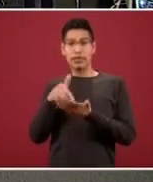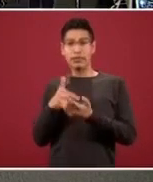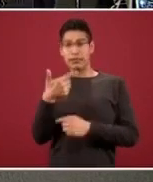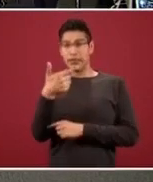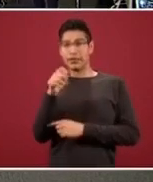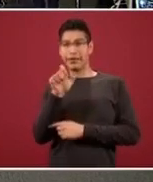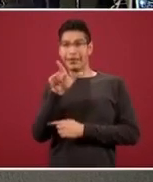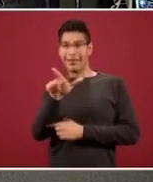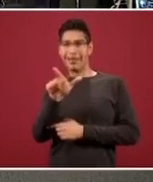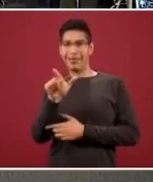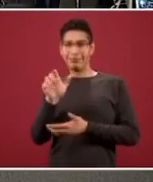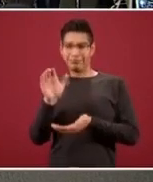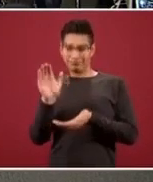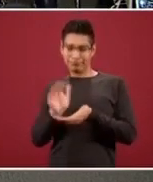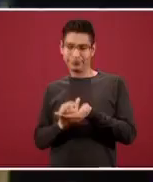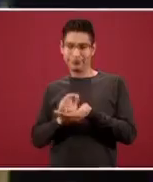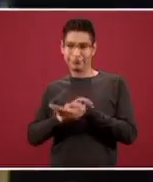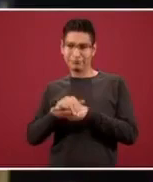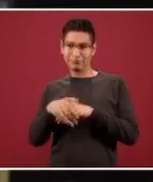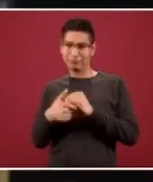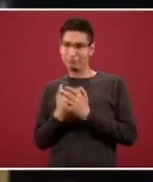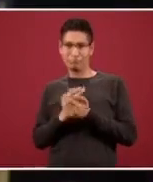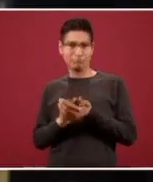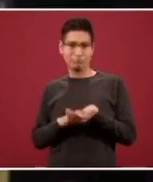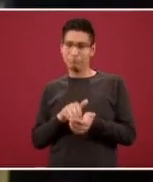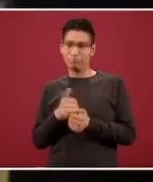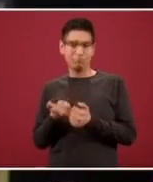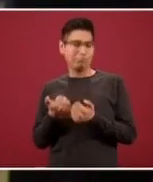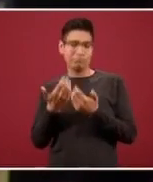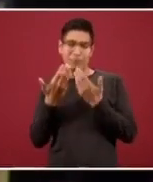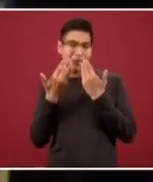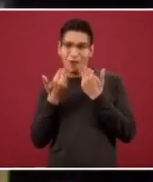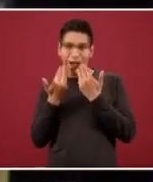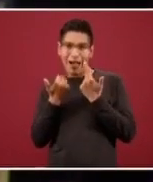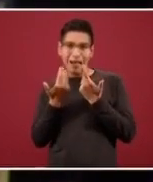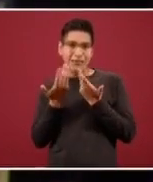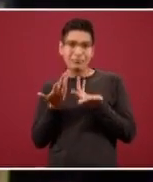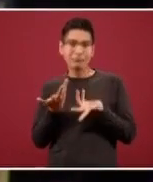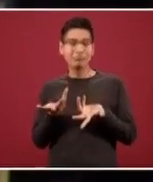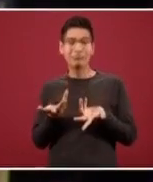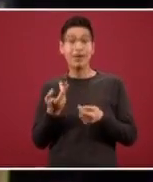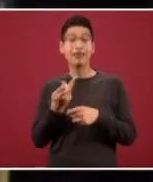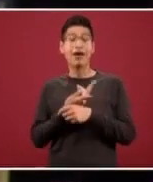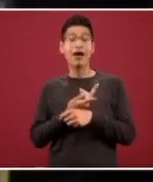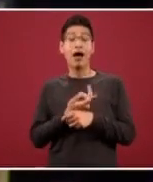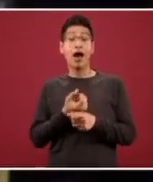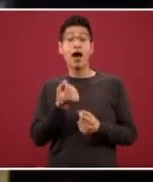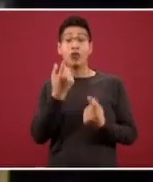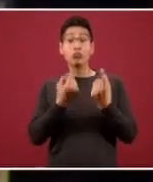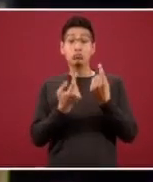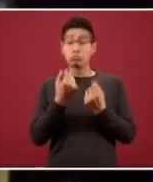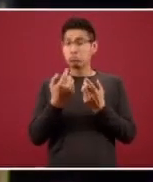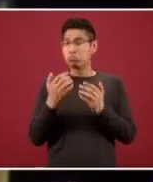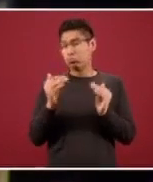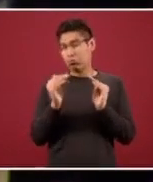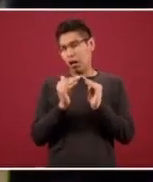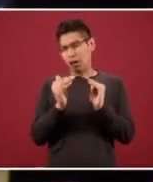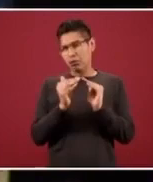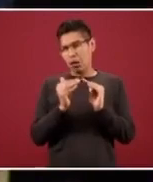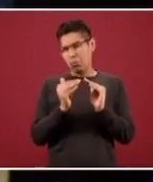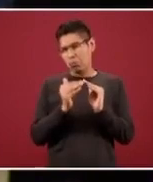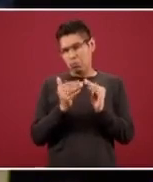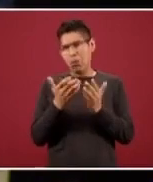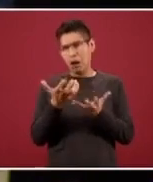productos del tipo, ya se venden estos productos de fabricación casera incluso afuera del